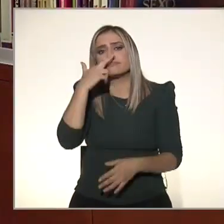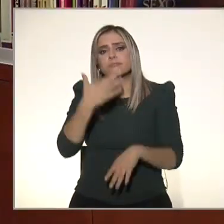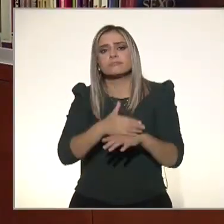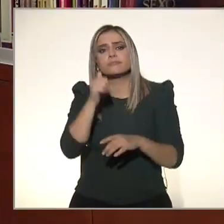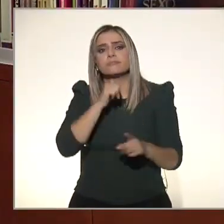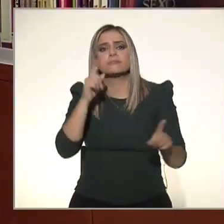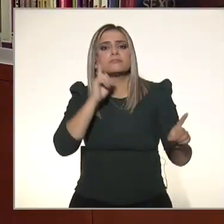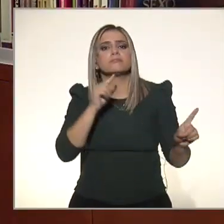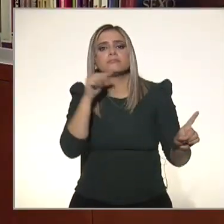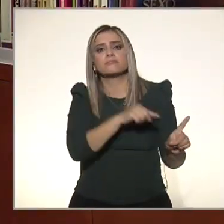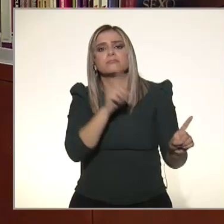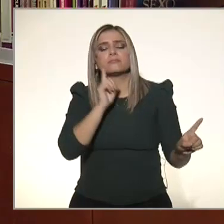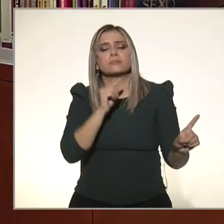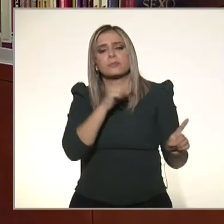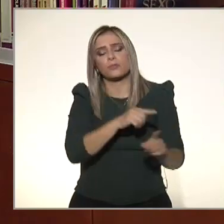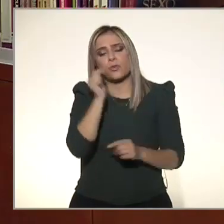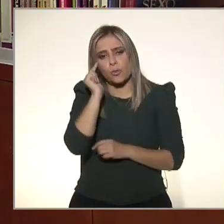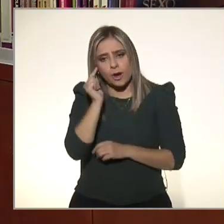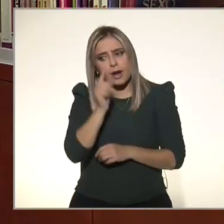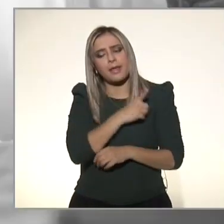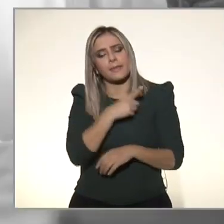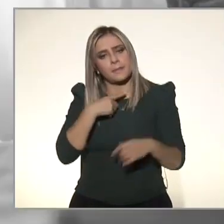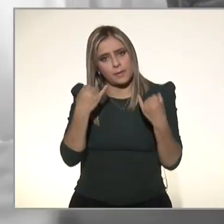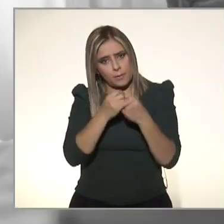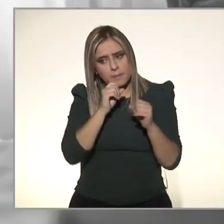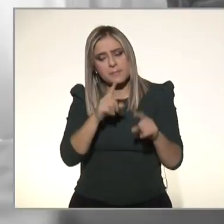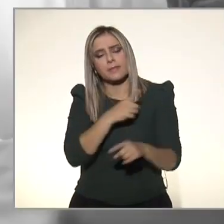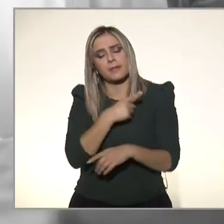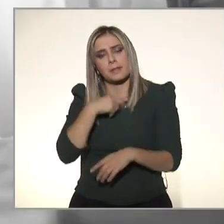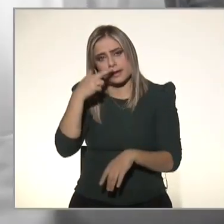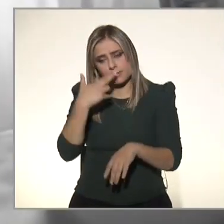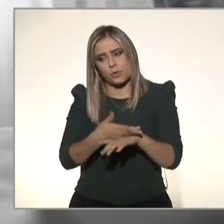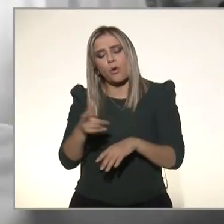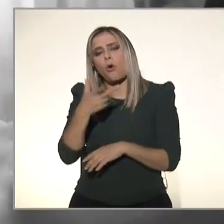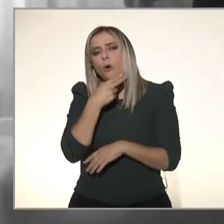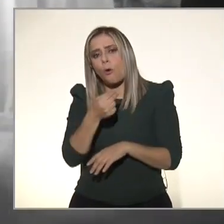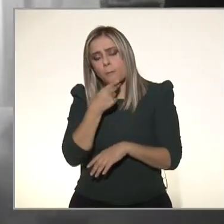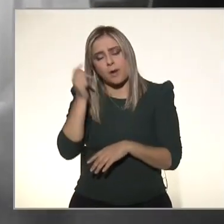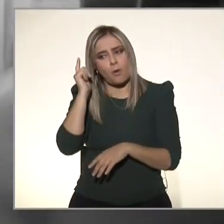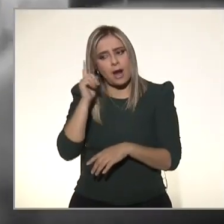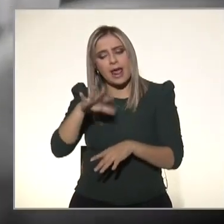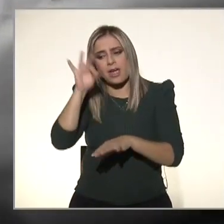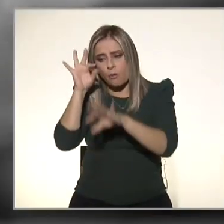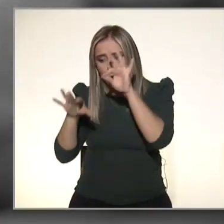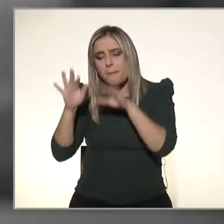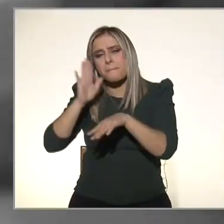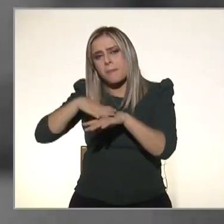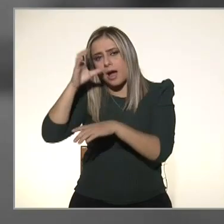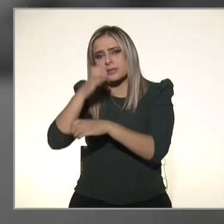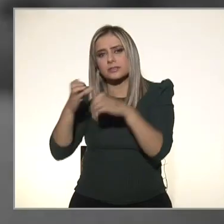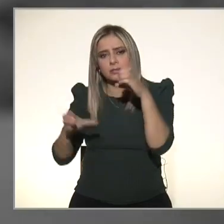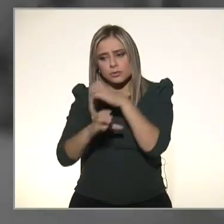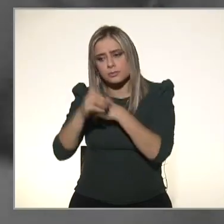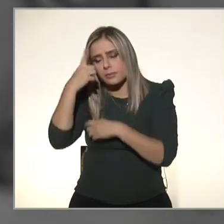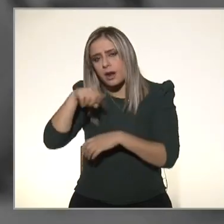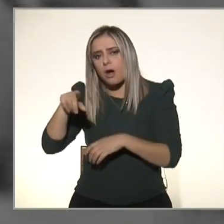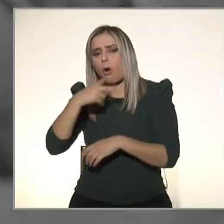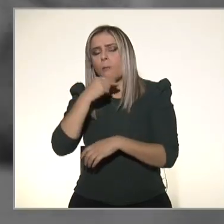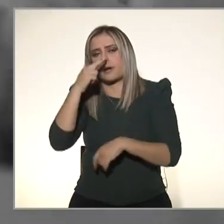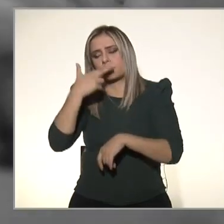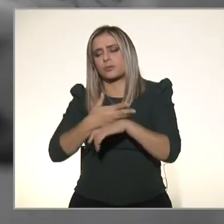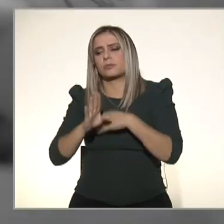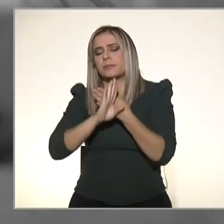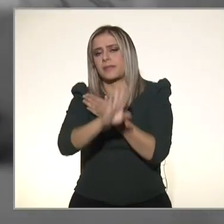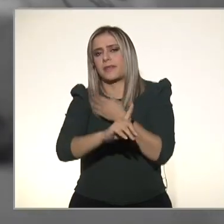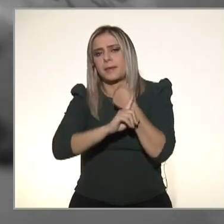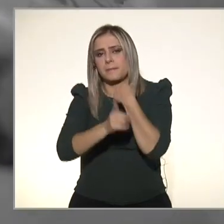pero que pues, ojalá se mueva, porque la responsabilidad es ciertamente de los dos, y no nada más de uno de los dos que participan en el acto posiblemente